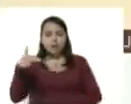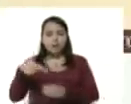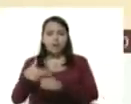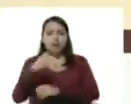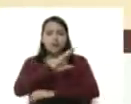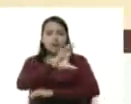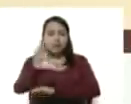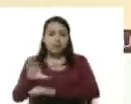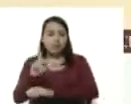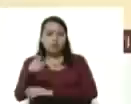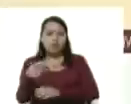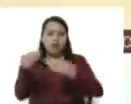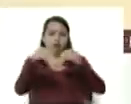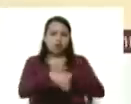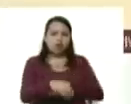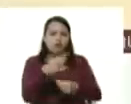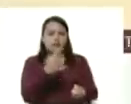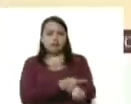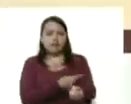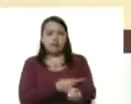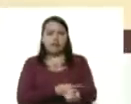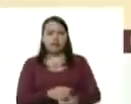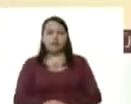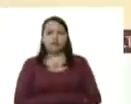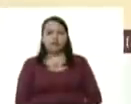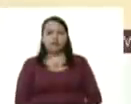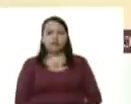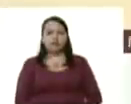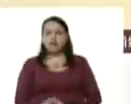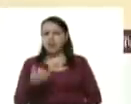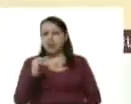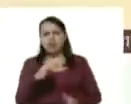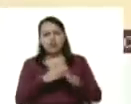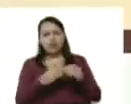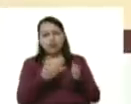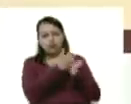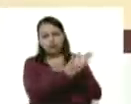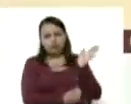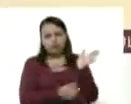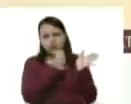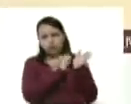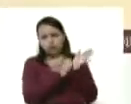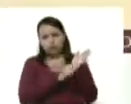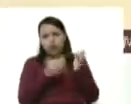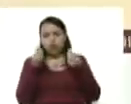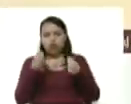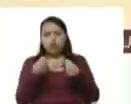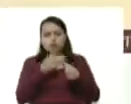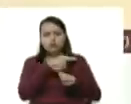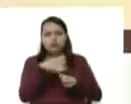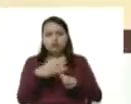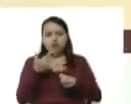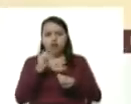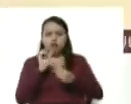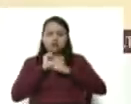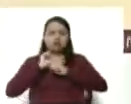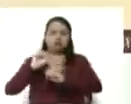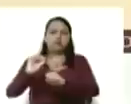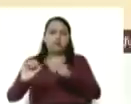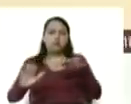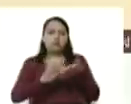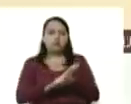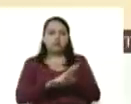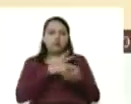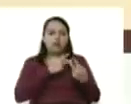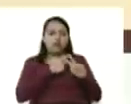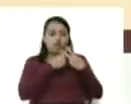cooperación, de hermandad. Ahí está toda la evidencia de cómo nos hemos opuesto a la